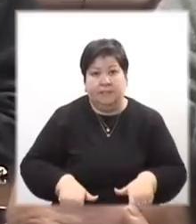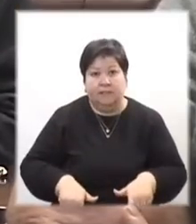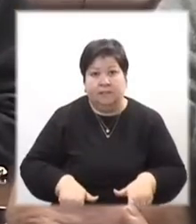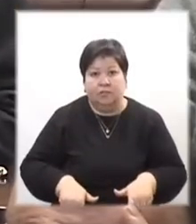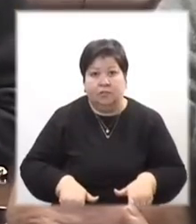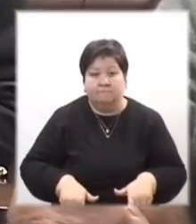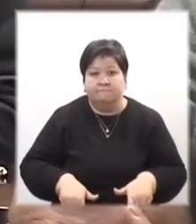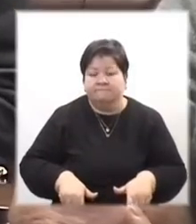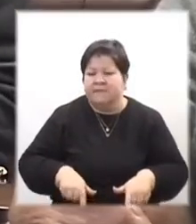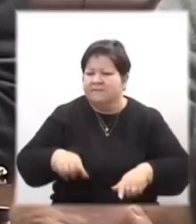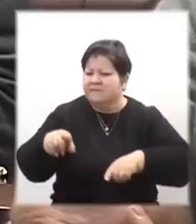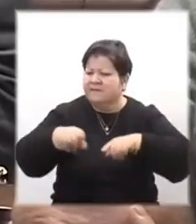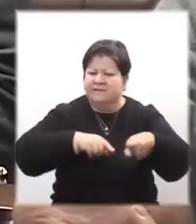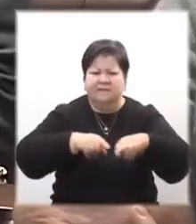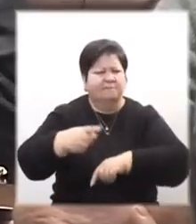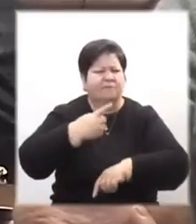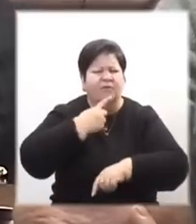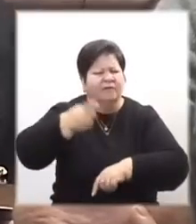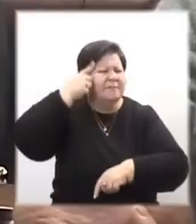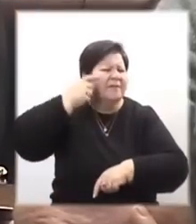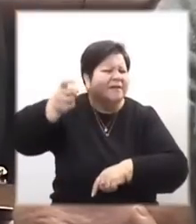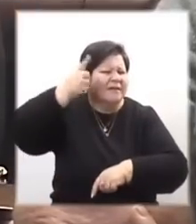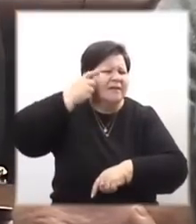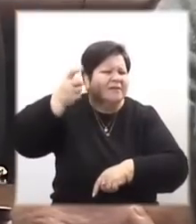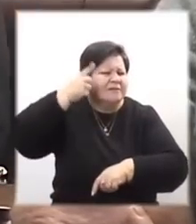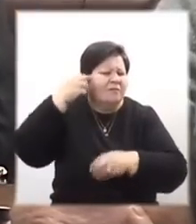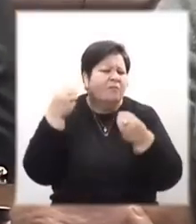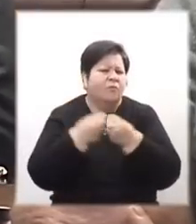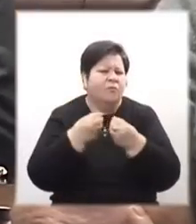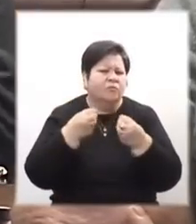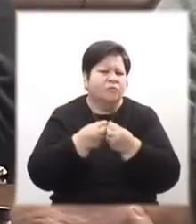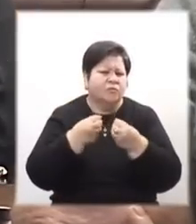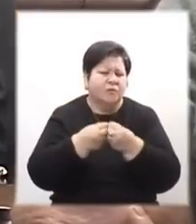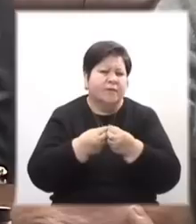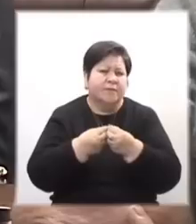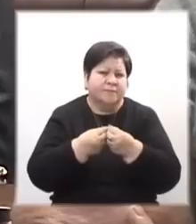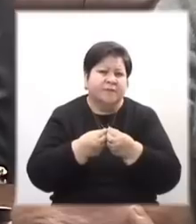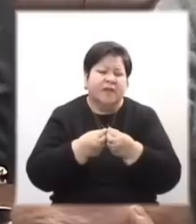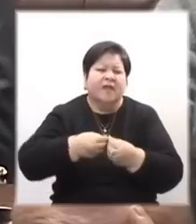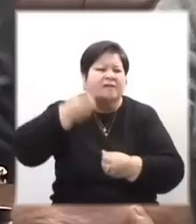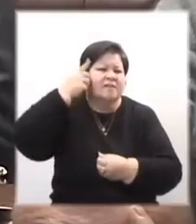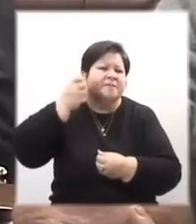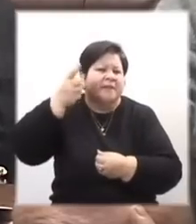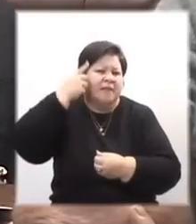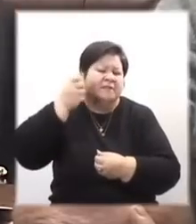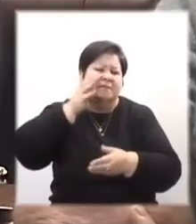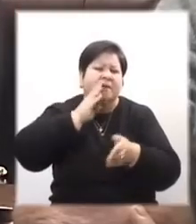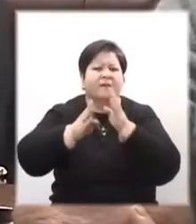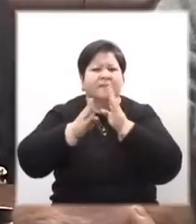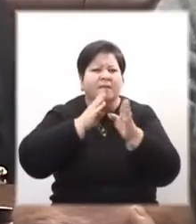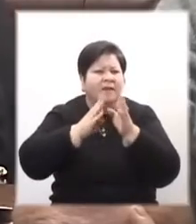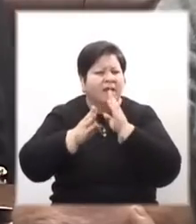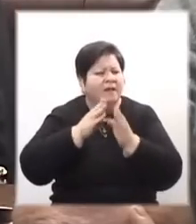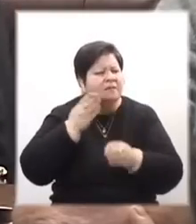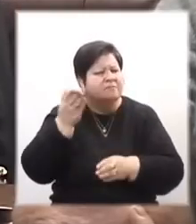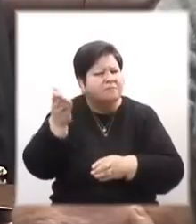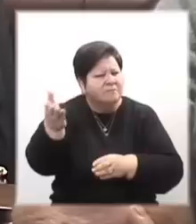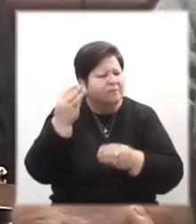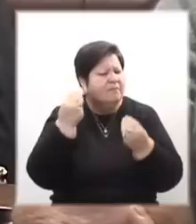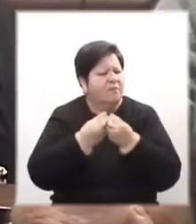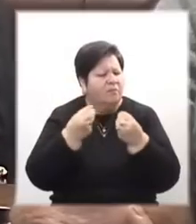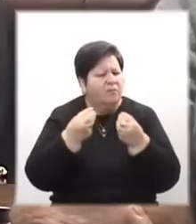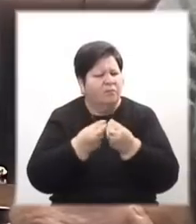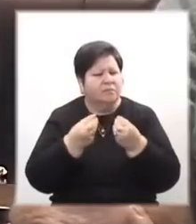uno de los dirigentes políticos más experimentados de todo el gabinete, que tiene muchísima experiencia parlamentaria, ha tenido que